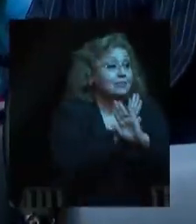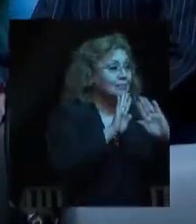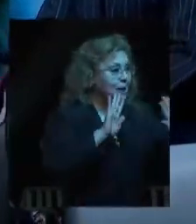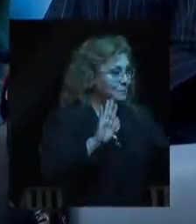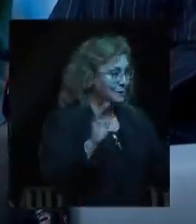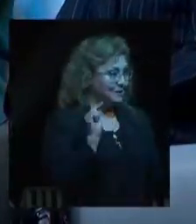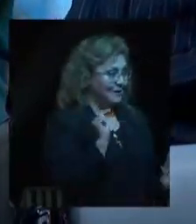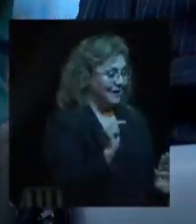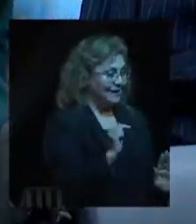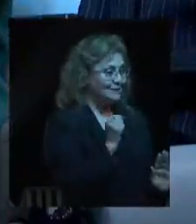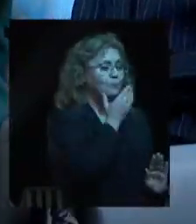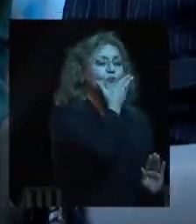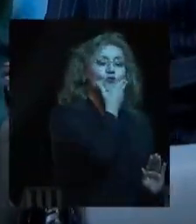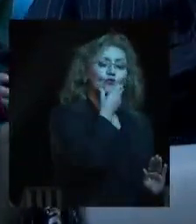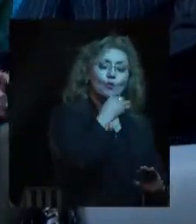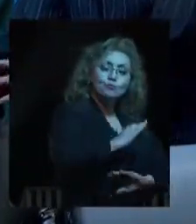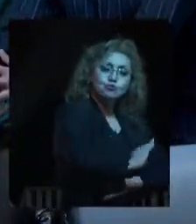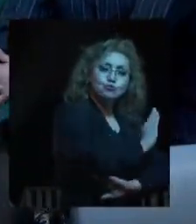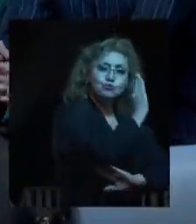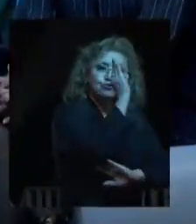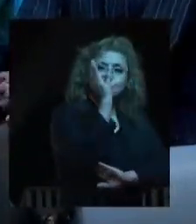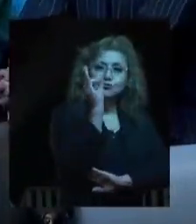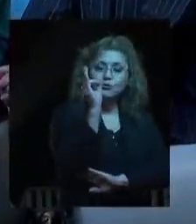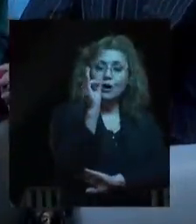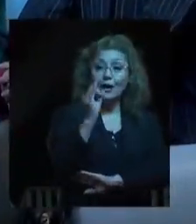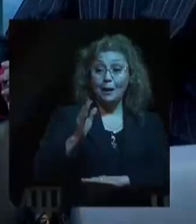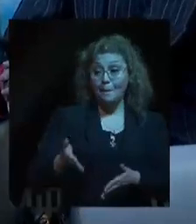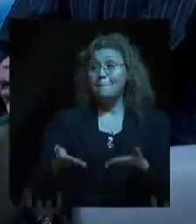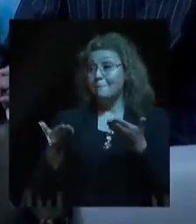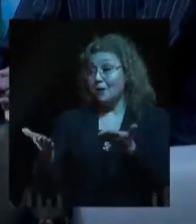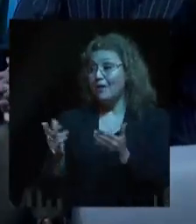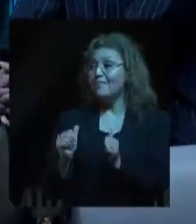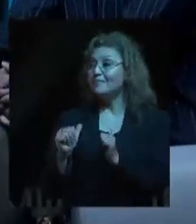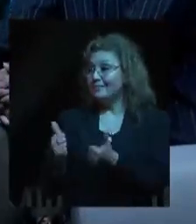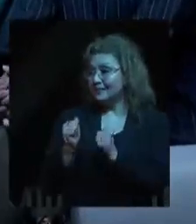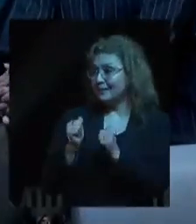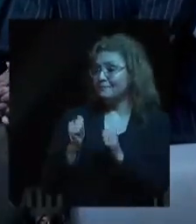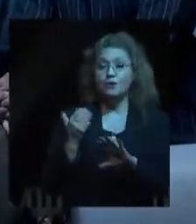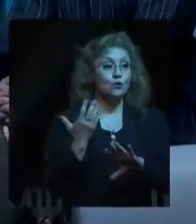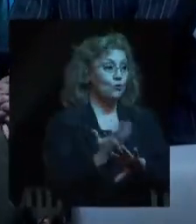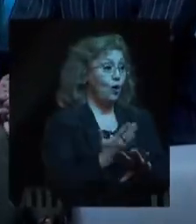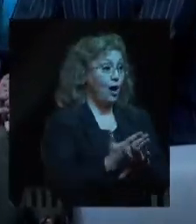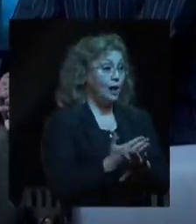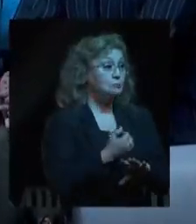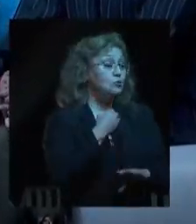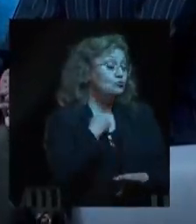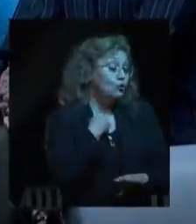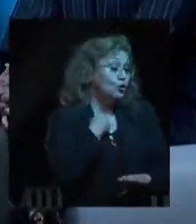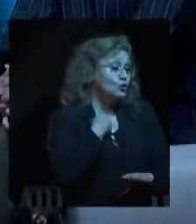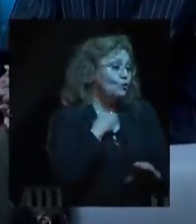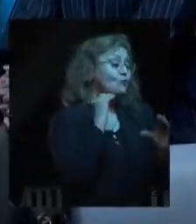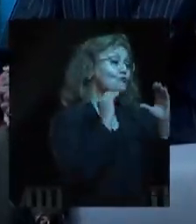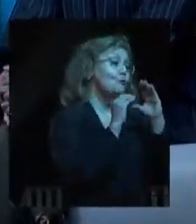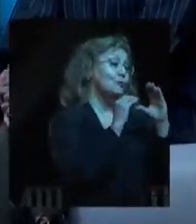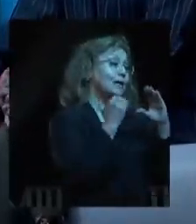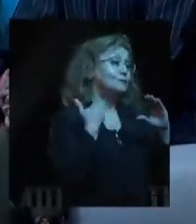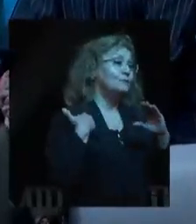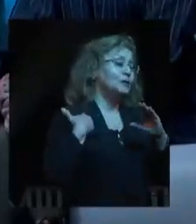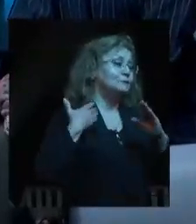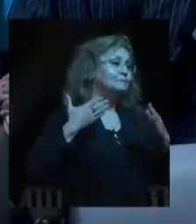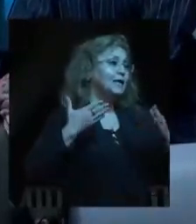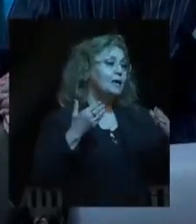con esta maravillosa jornada, le quería dejar con un desafío. Yo dentro de mi comunicación